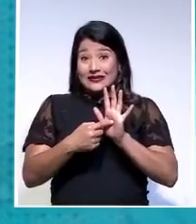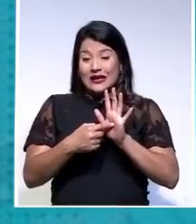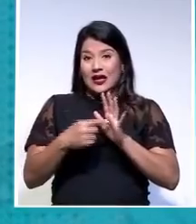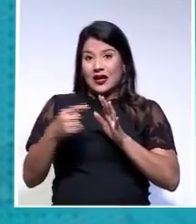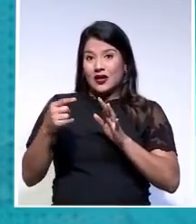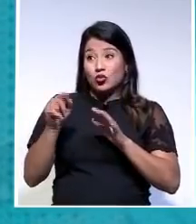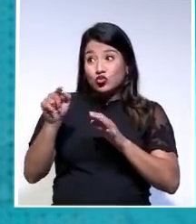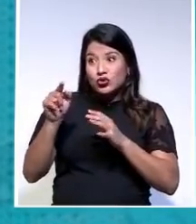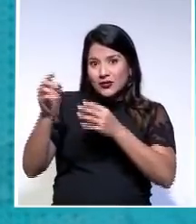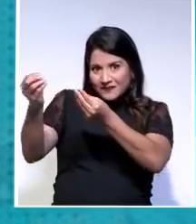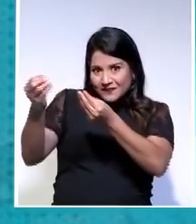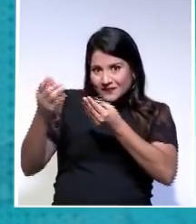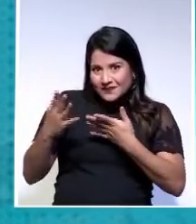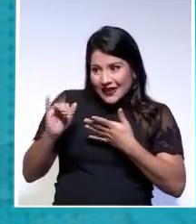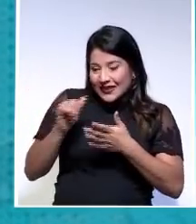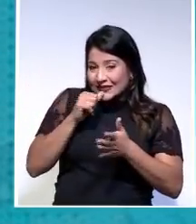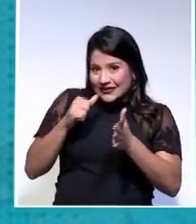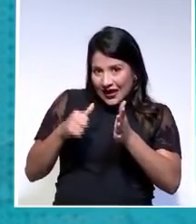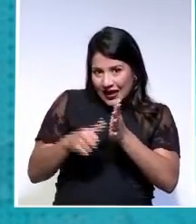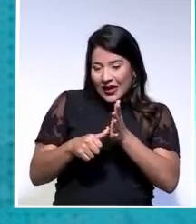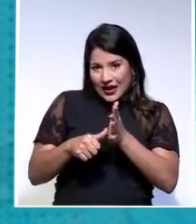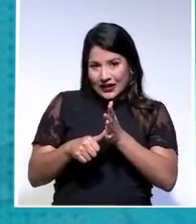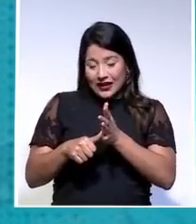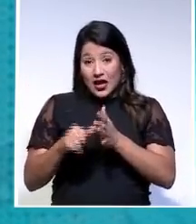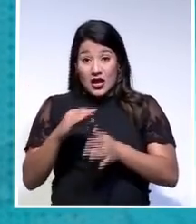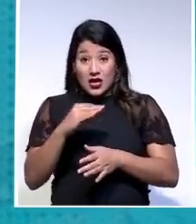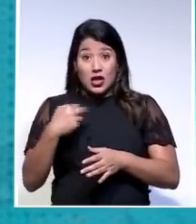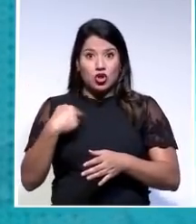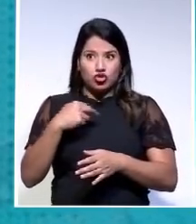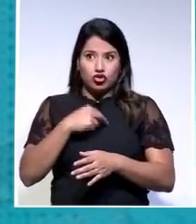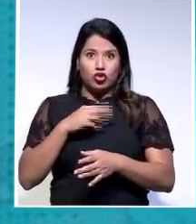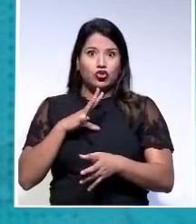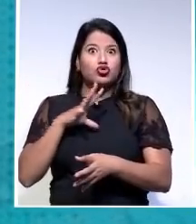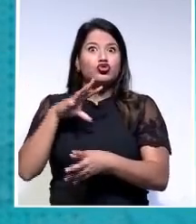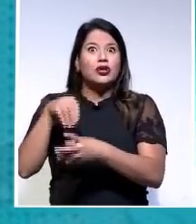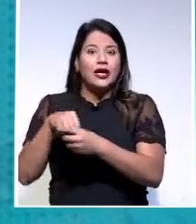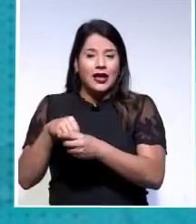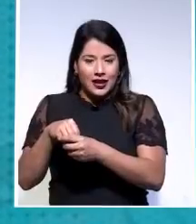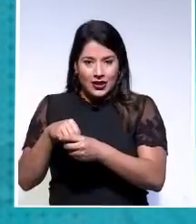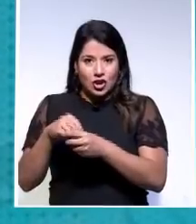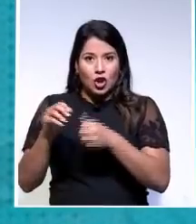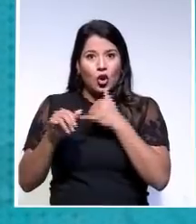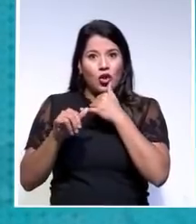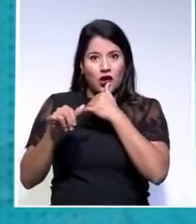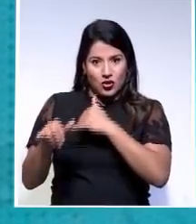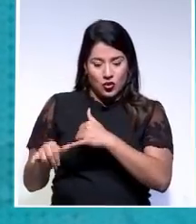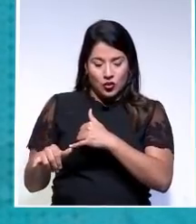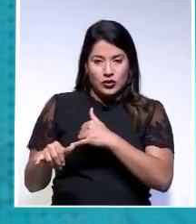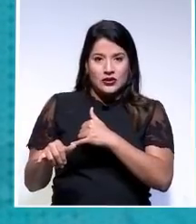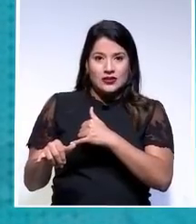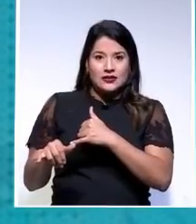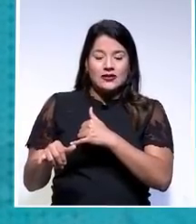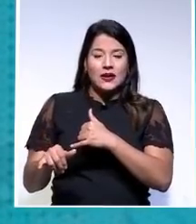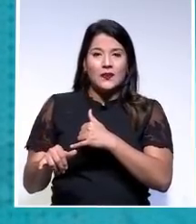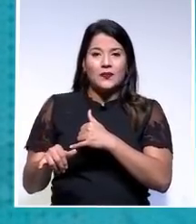colegiado, que además está involucrado en esa denuncia, según le acaba usted de enterar al pueblo de Costa